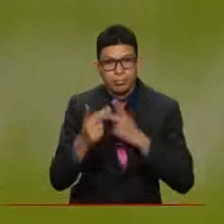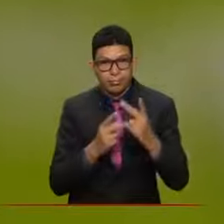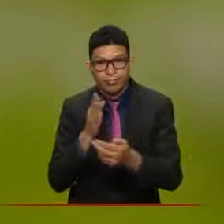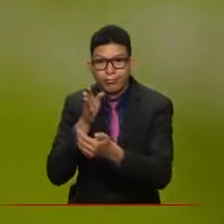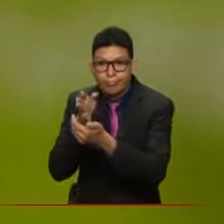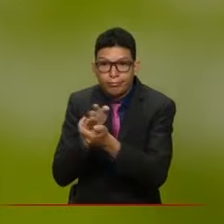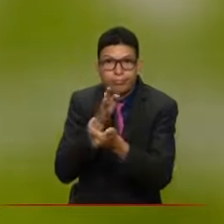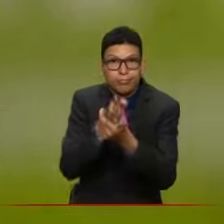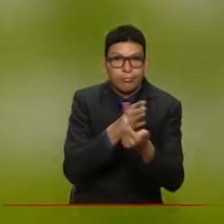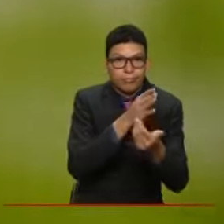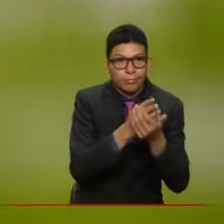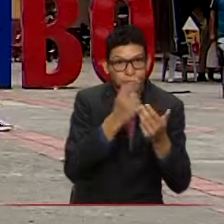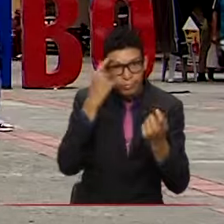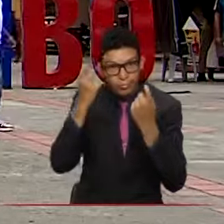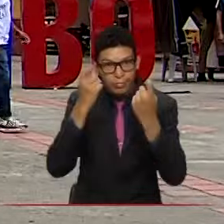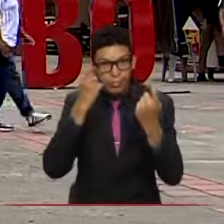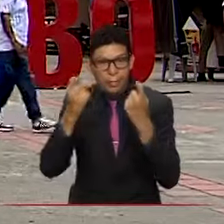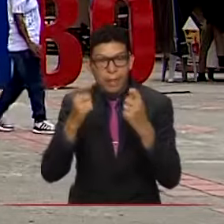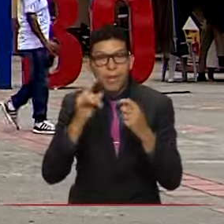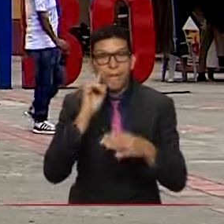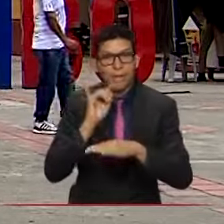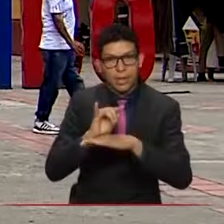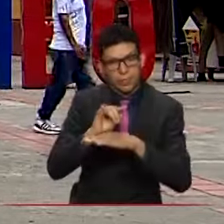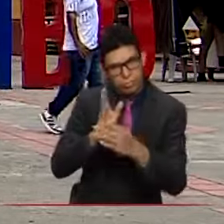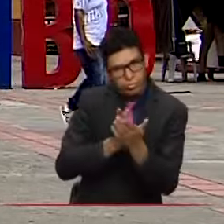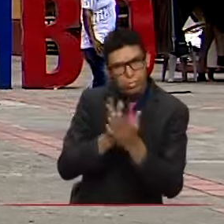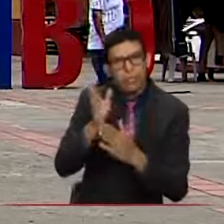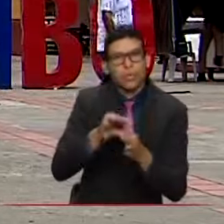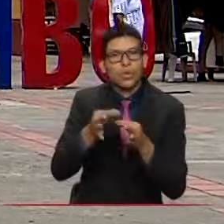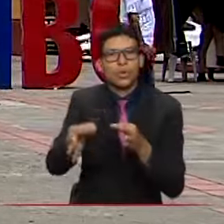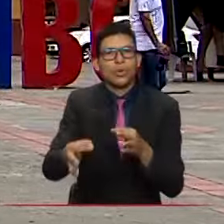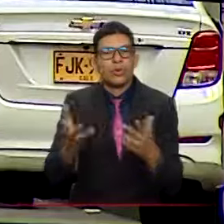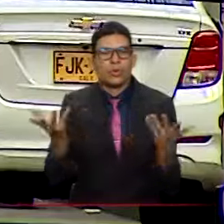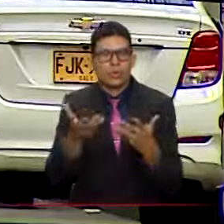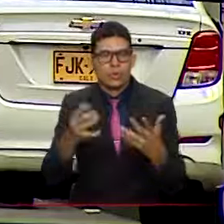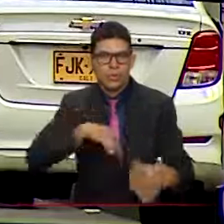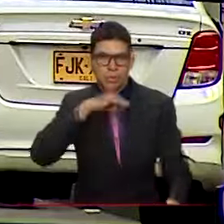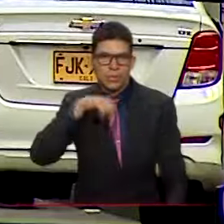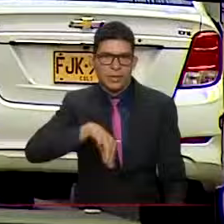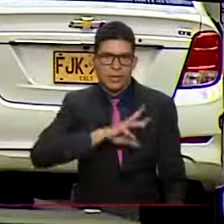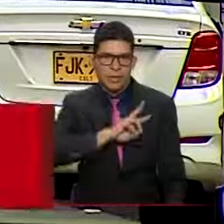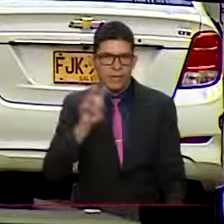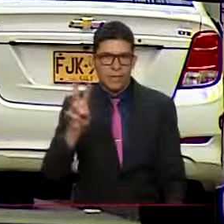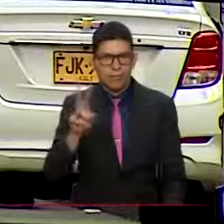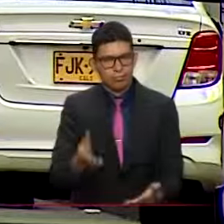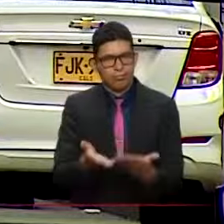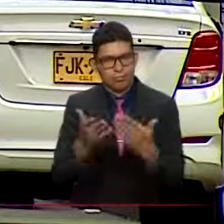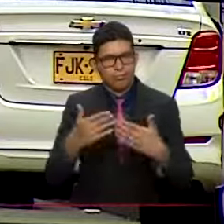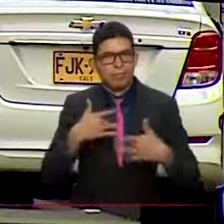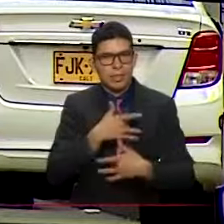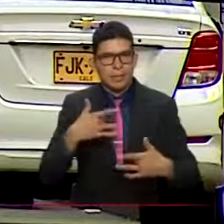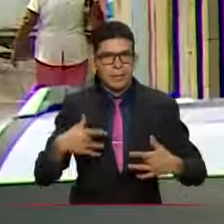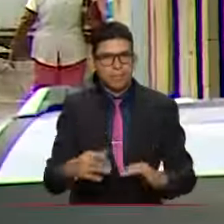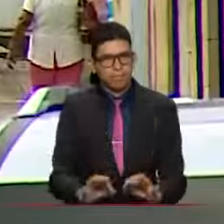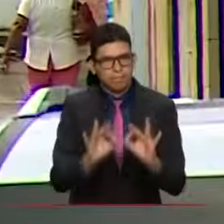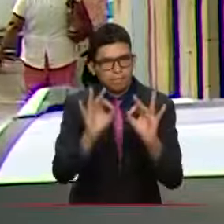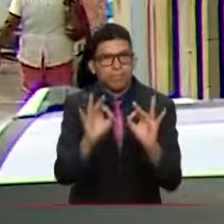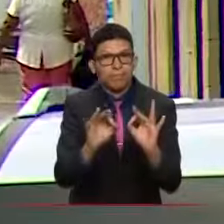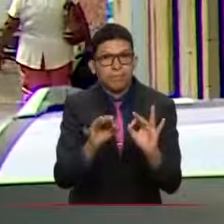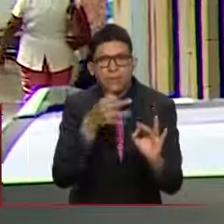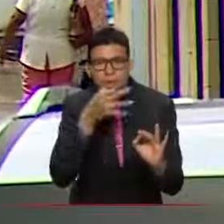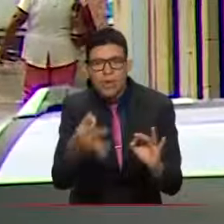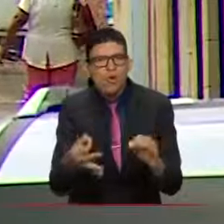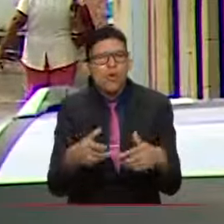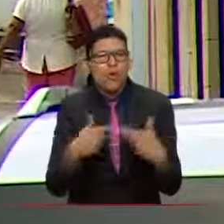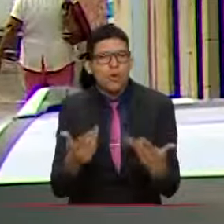Los operativos de control y vigilancia continuarán desplegados en el municipio industrial del Valle para garantizar la salubridad. Las denuncias pueden